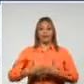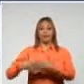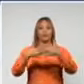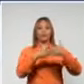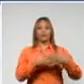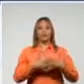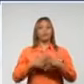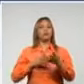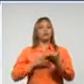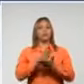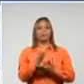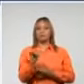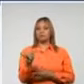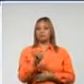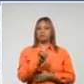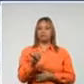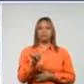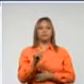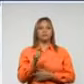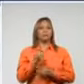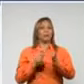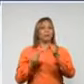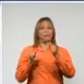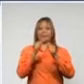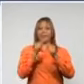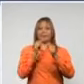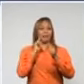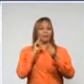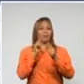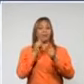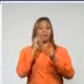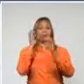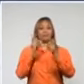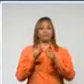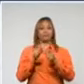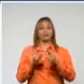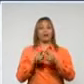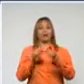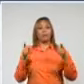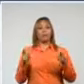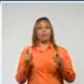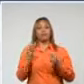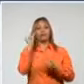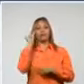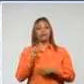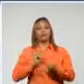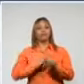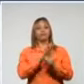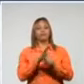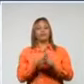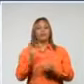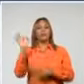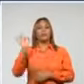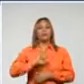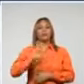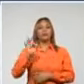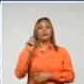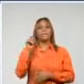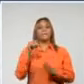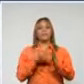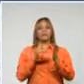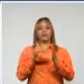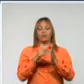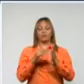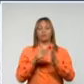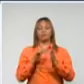sigue manteniendo como epicentro de la enfermedad, que tiene una tasa de letalidad por millón de habitantes